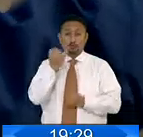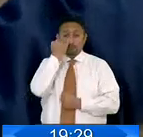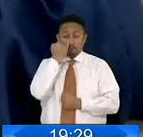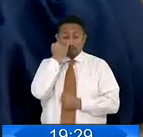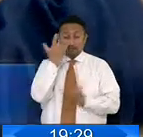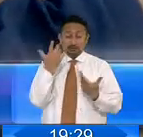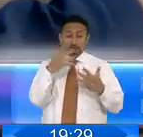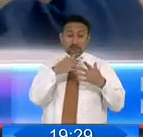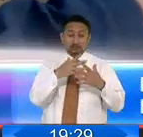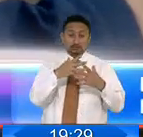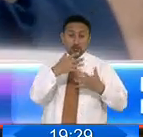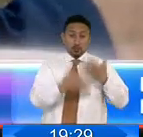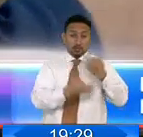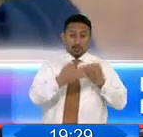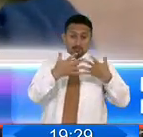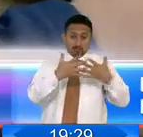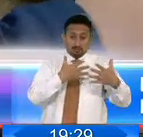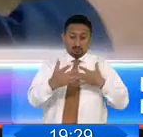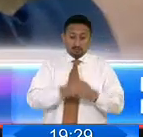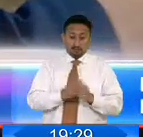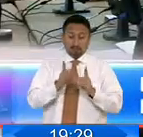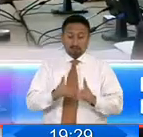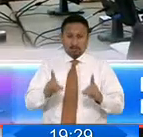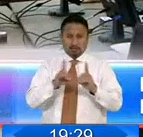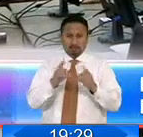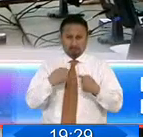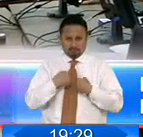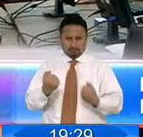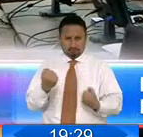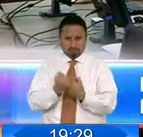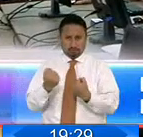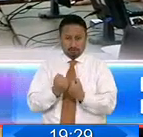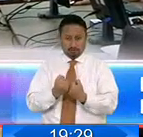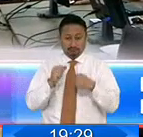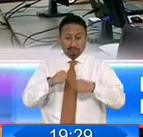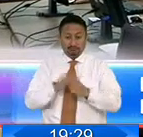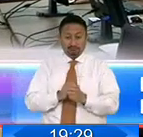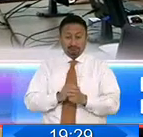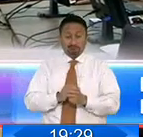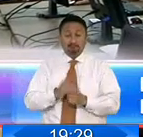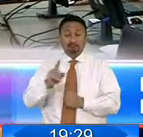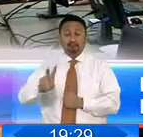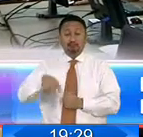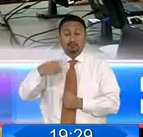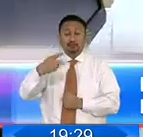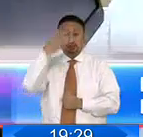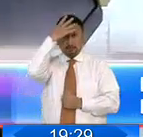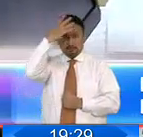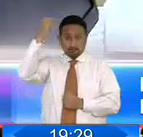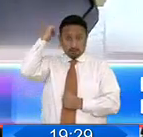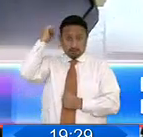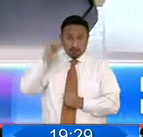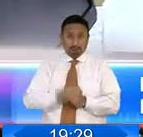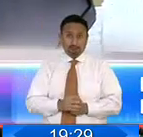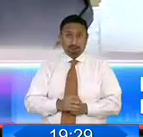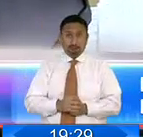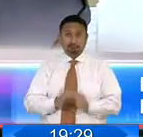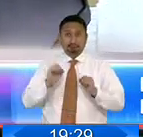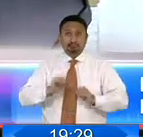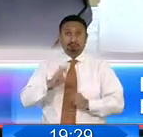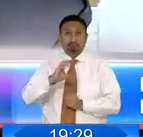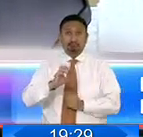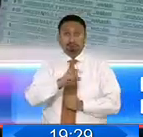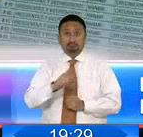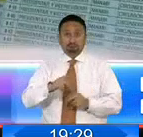argumentando que los números les favorecen y pondría en el balotaje aia cv pérez de existir la voluntad del